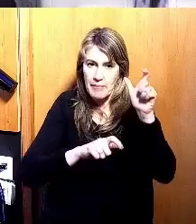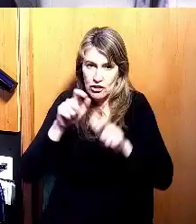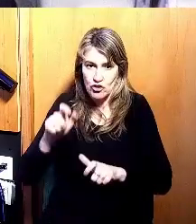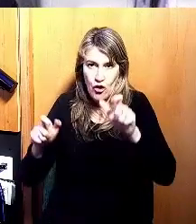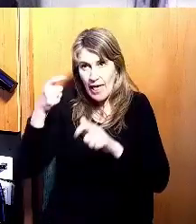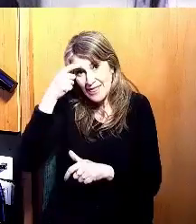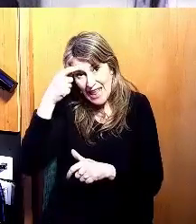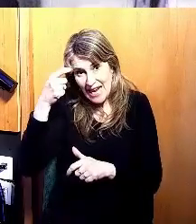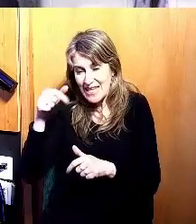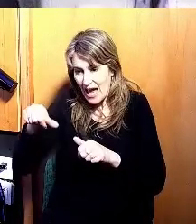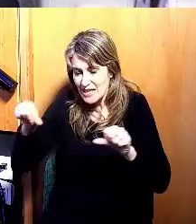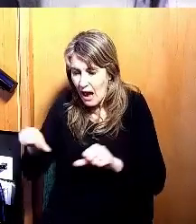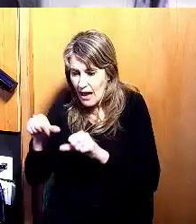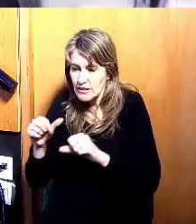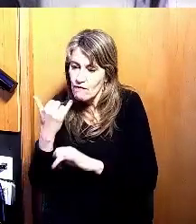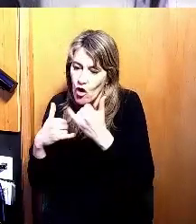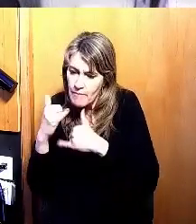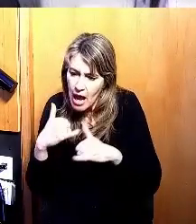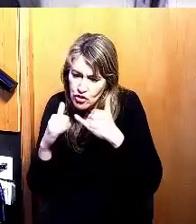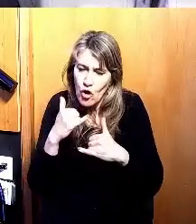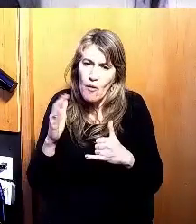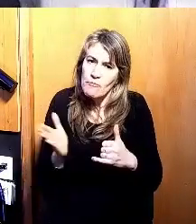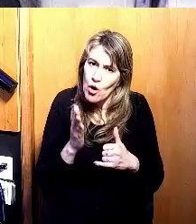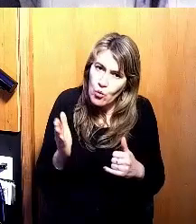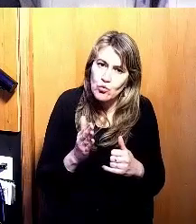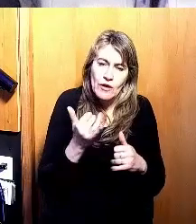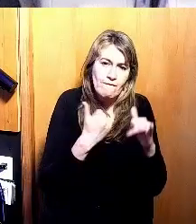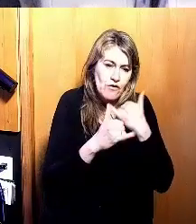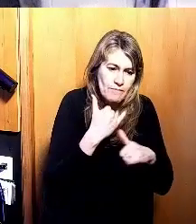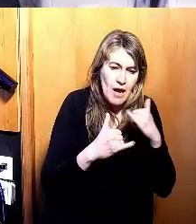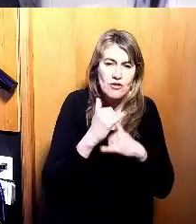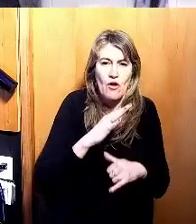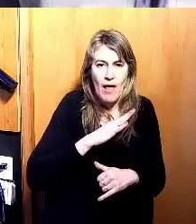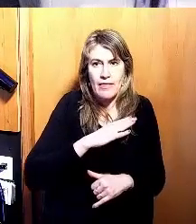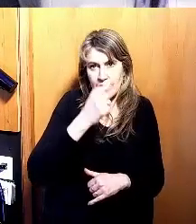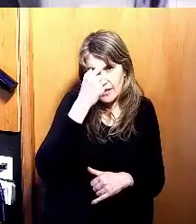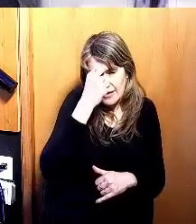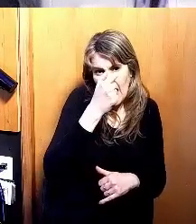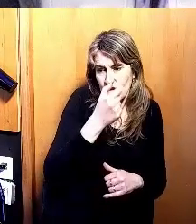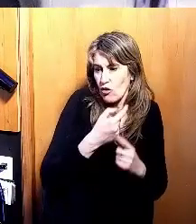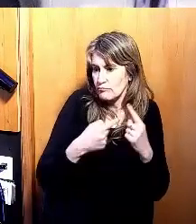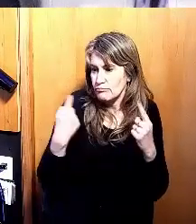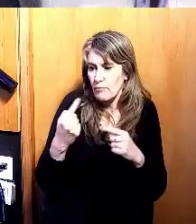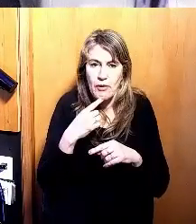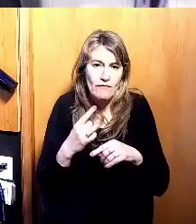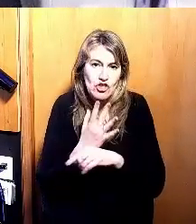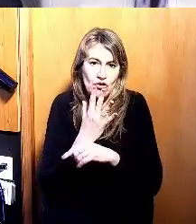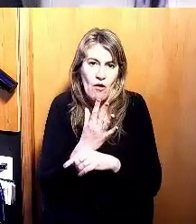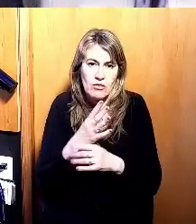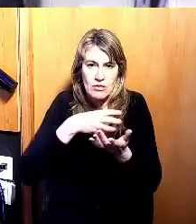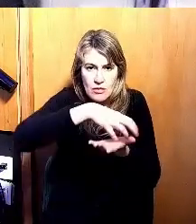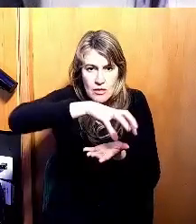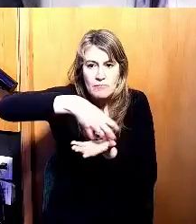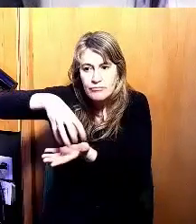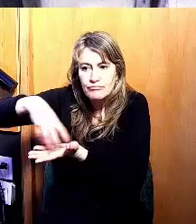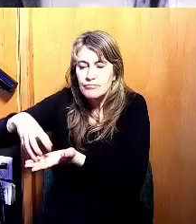se produce, se analiza información y en donde estamos varios técnicos de varias profesiones y de varios departamentos aportando a